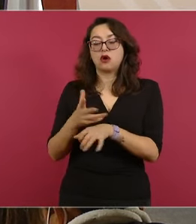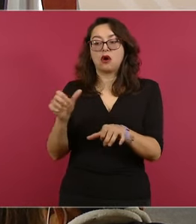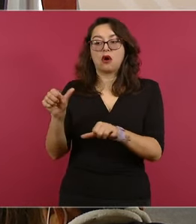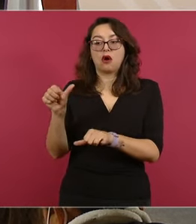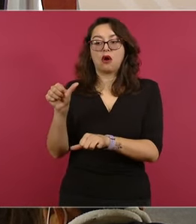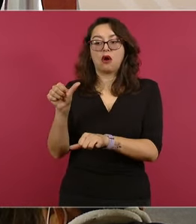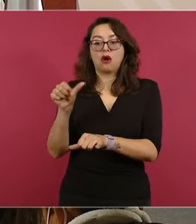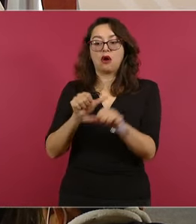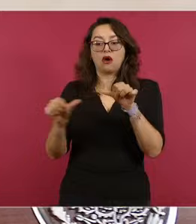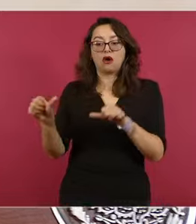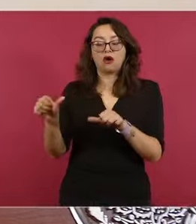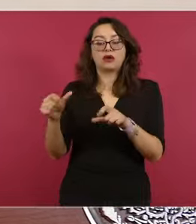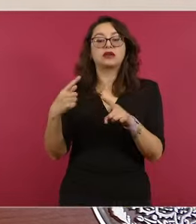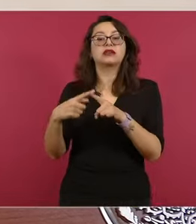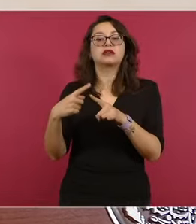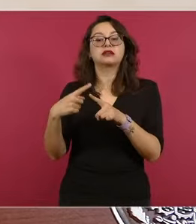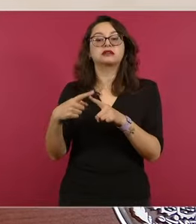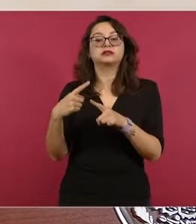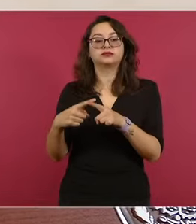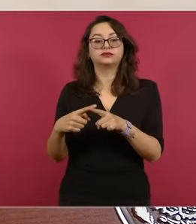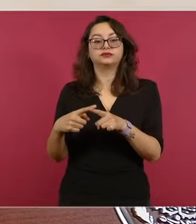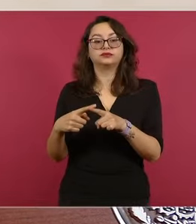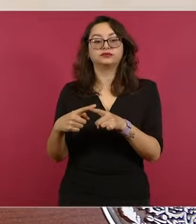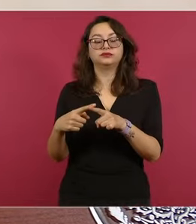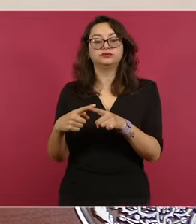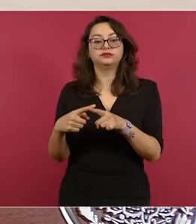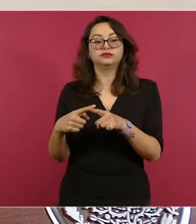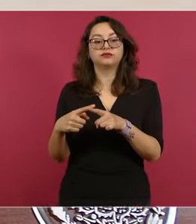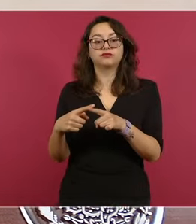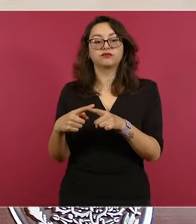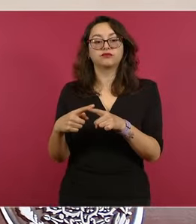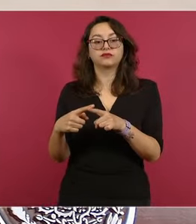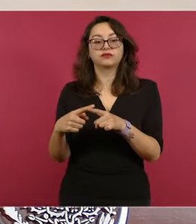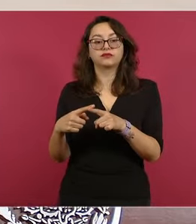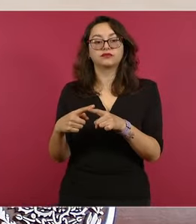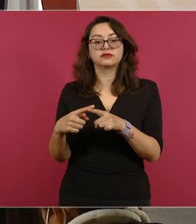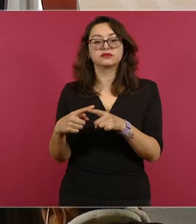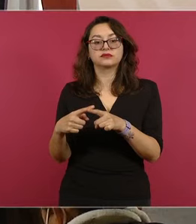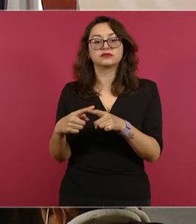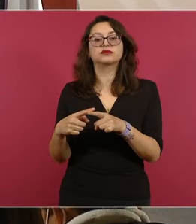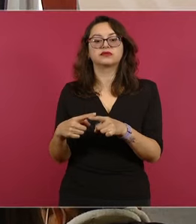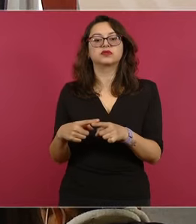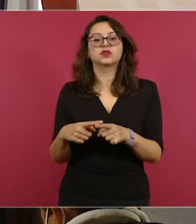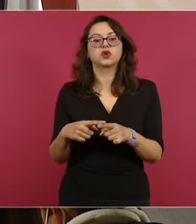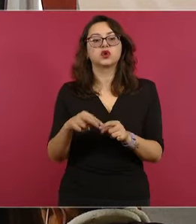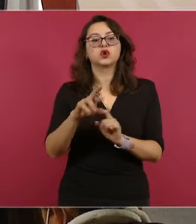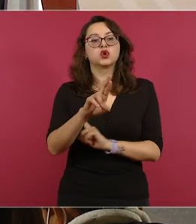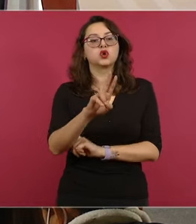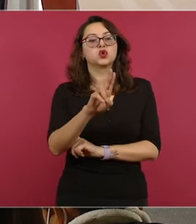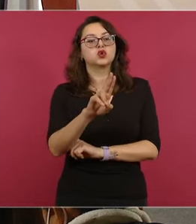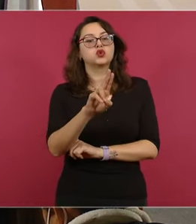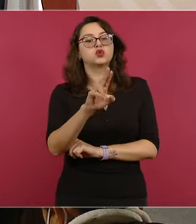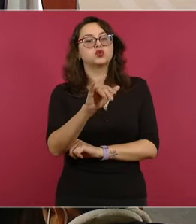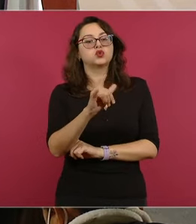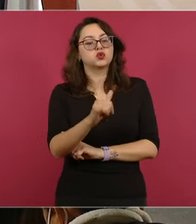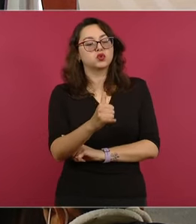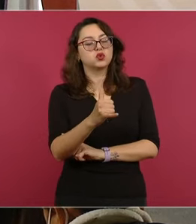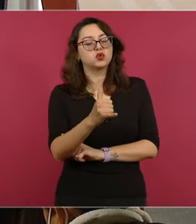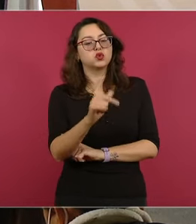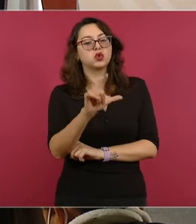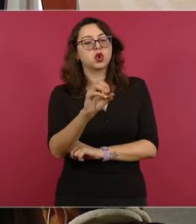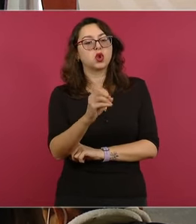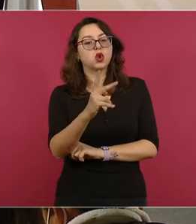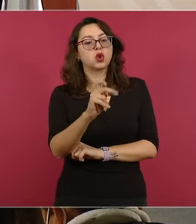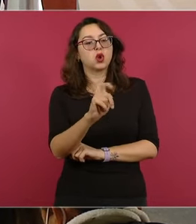nombre completo de Rui. Rui López Vidaura. Sí, Rui López. Y por último, presidente.